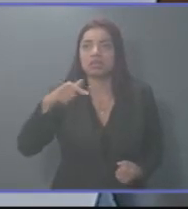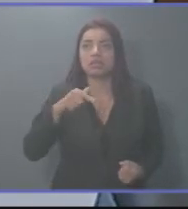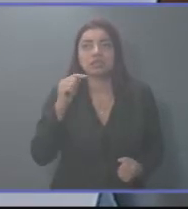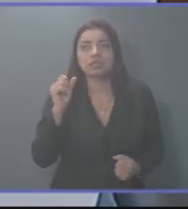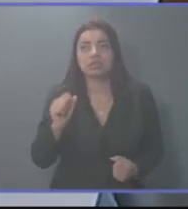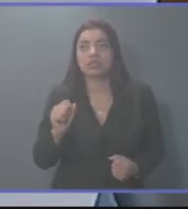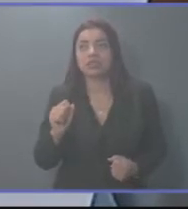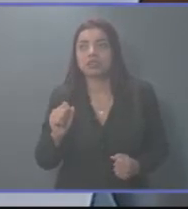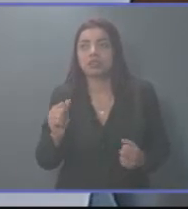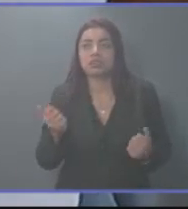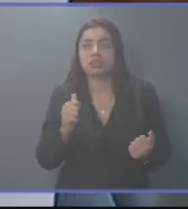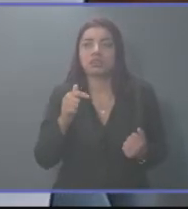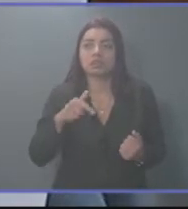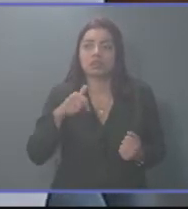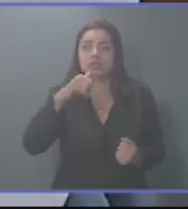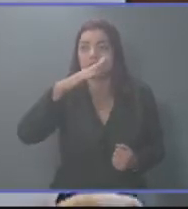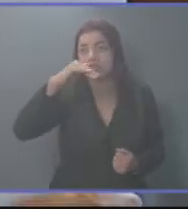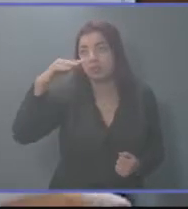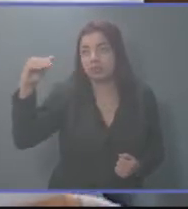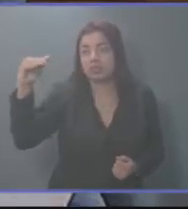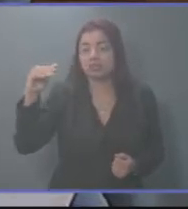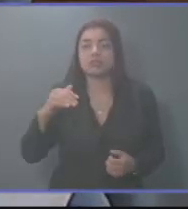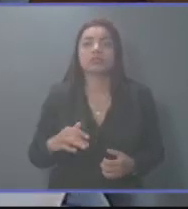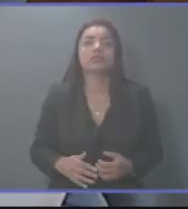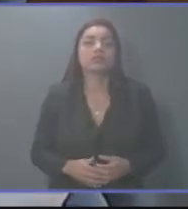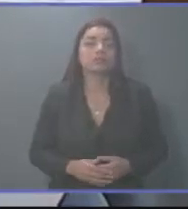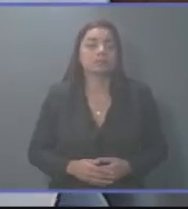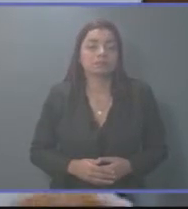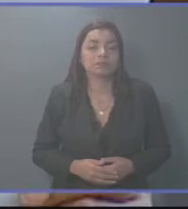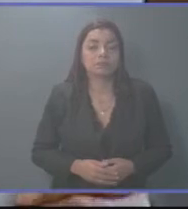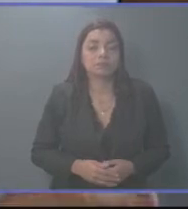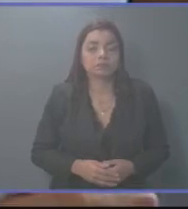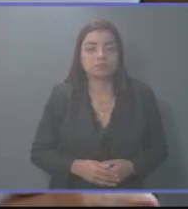presencia en todo el territorio nacional.